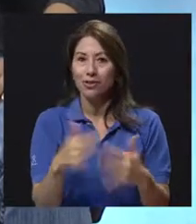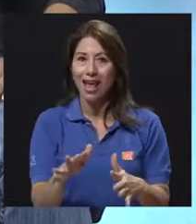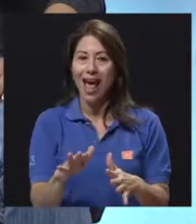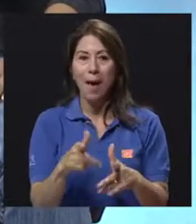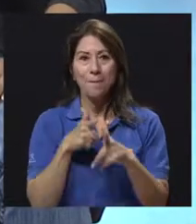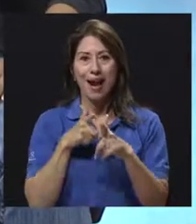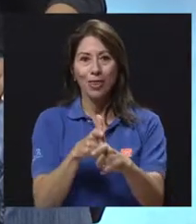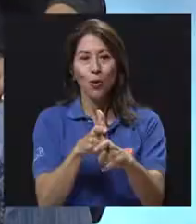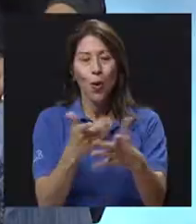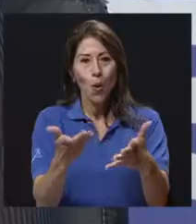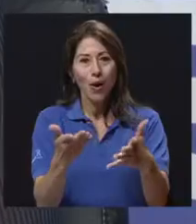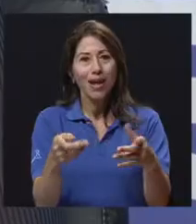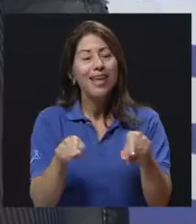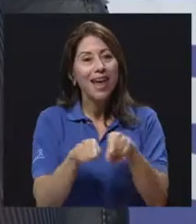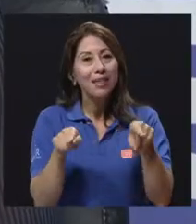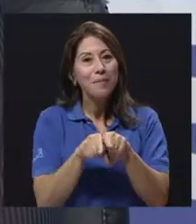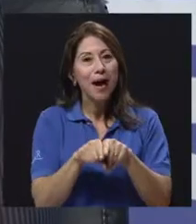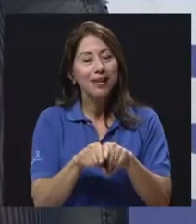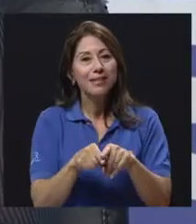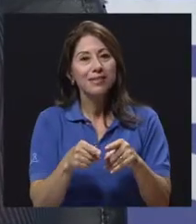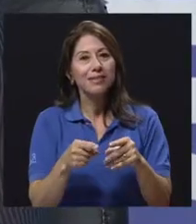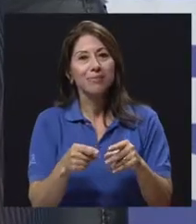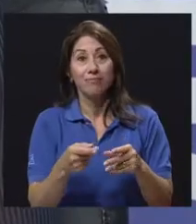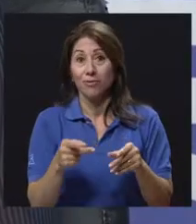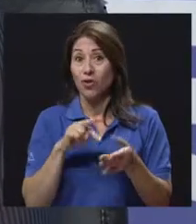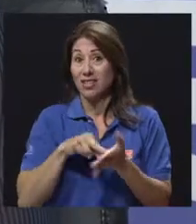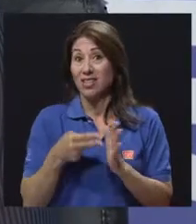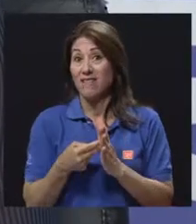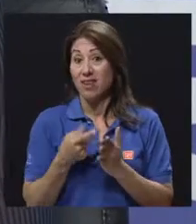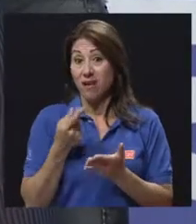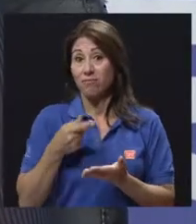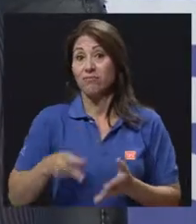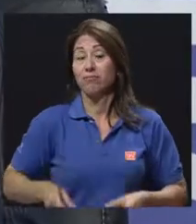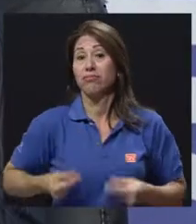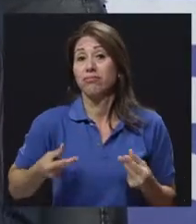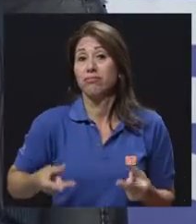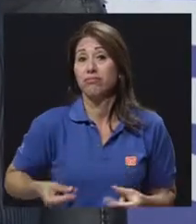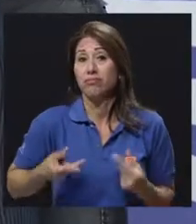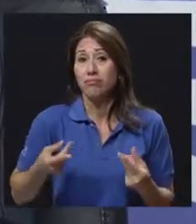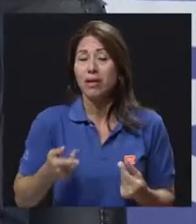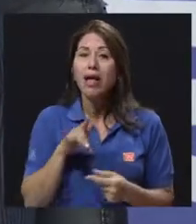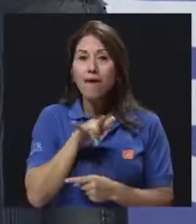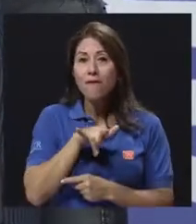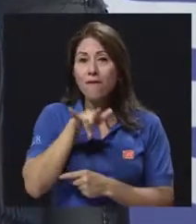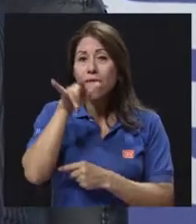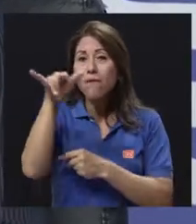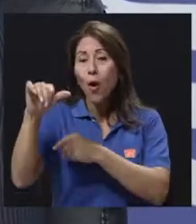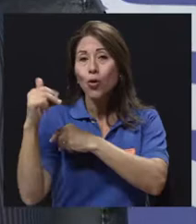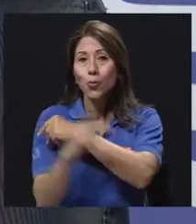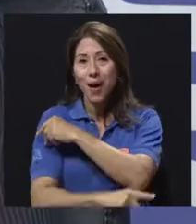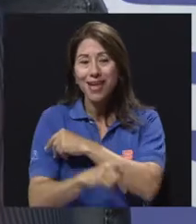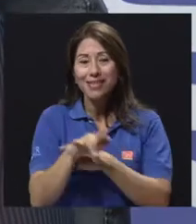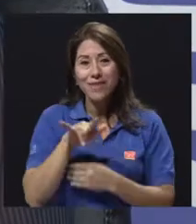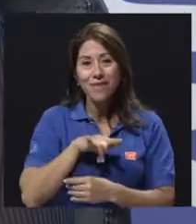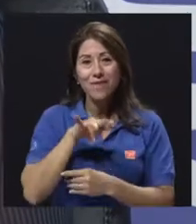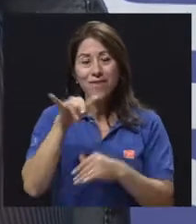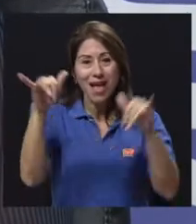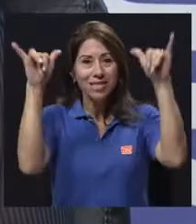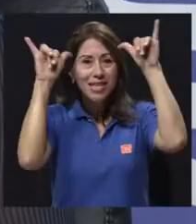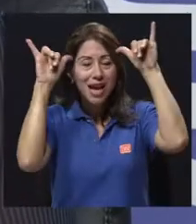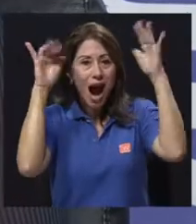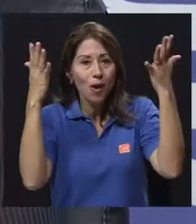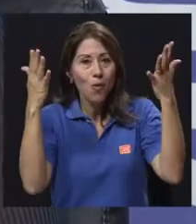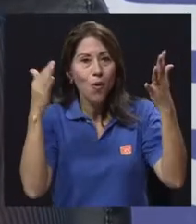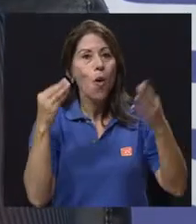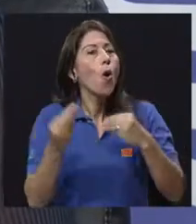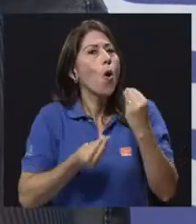maratón. Y además, la inversión económica que significa no solo entrenarse, sino ir hasta otro país, ir a Chicago. O sea, que